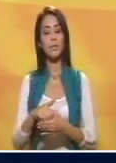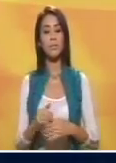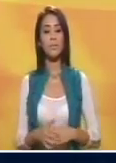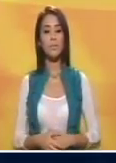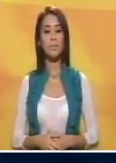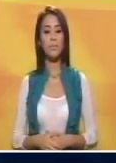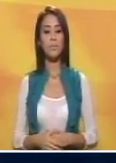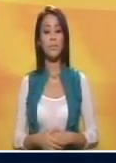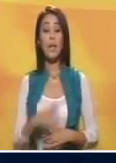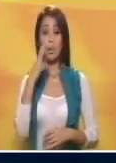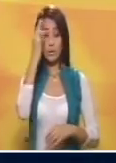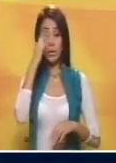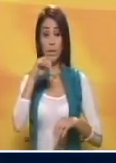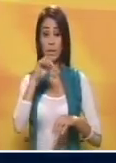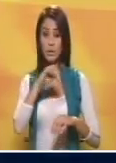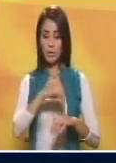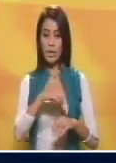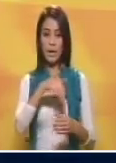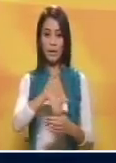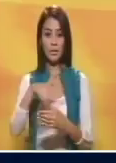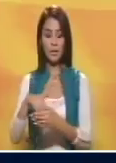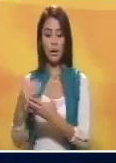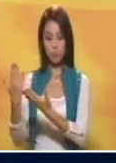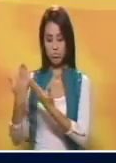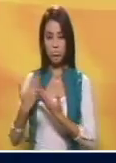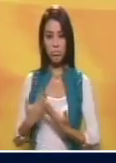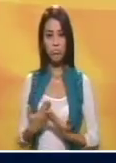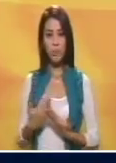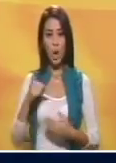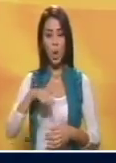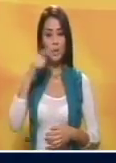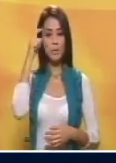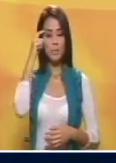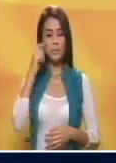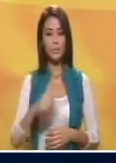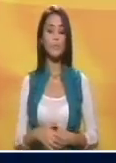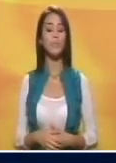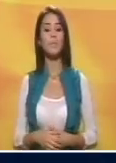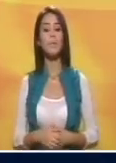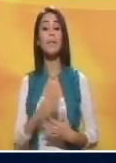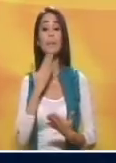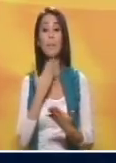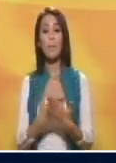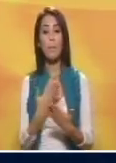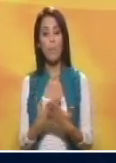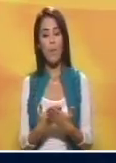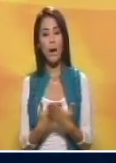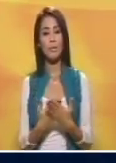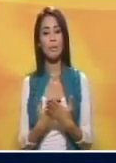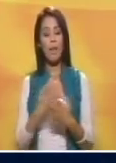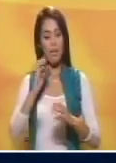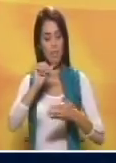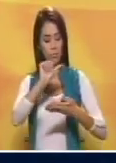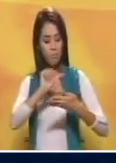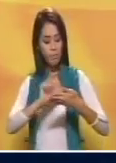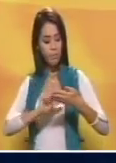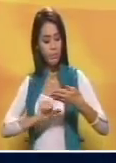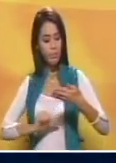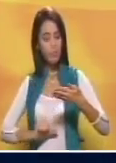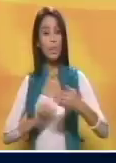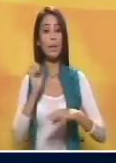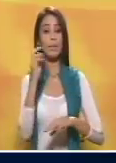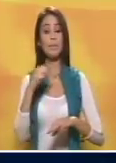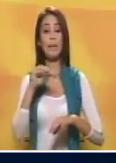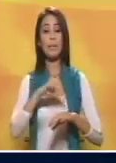Consejo Nacional Electoral recibe en el día de hoy esta propuesta de análisis que nos hace la